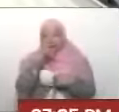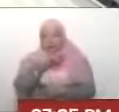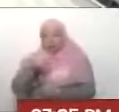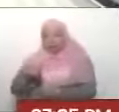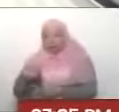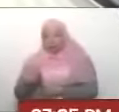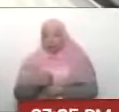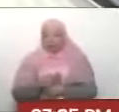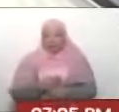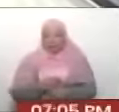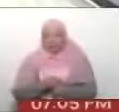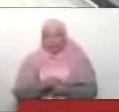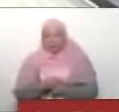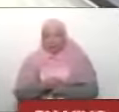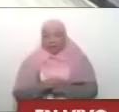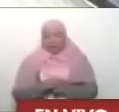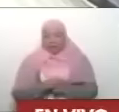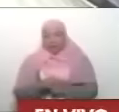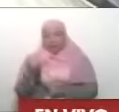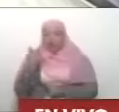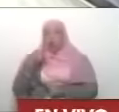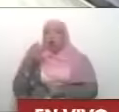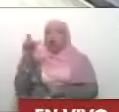nuestro efectivo.